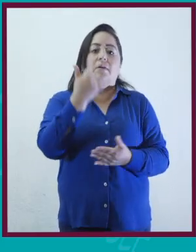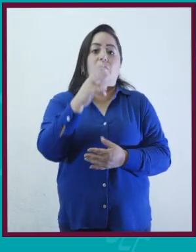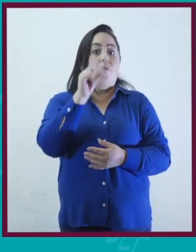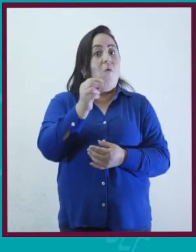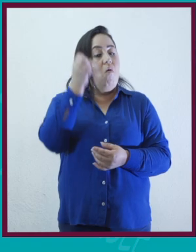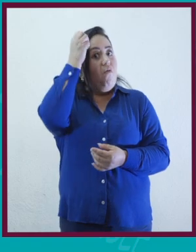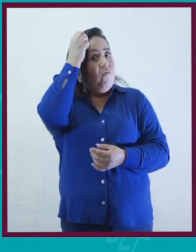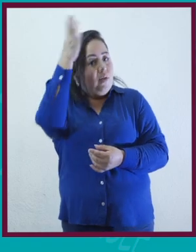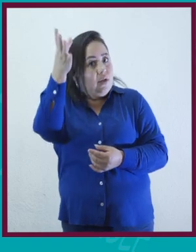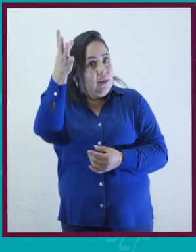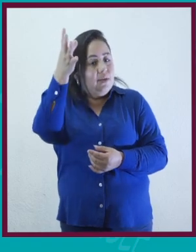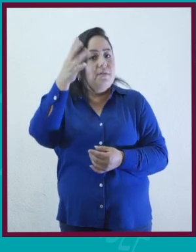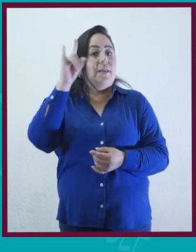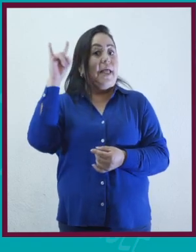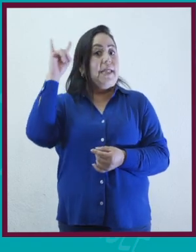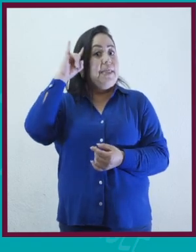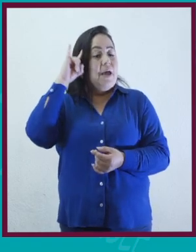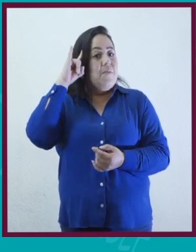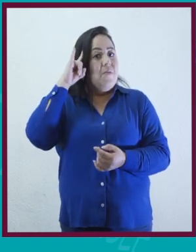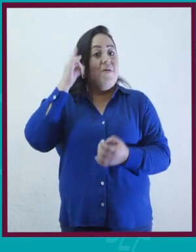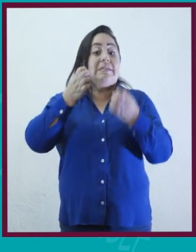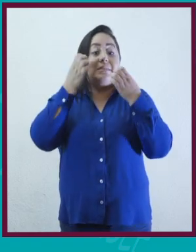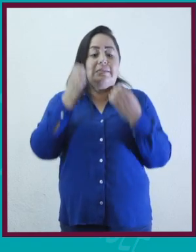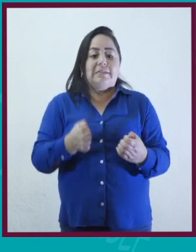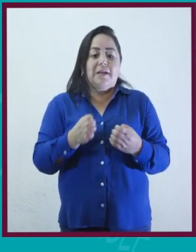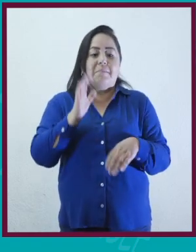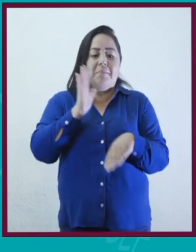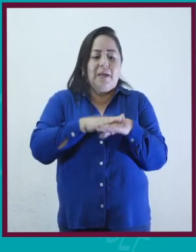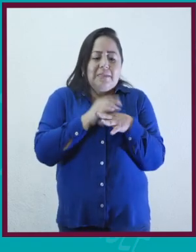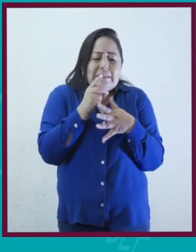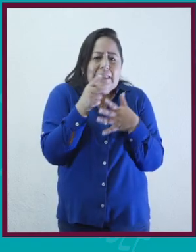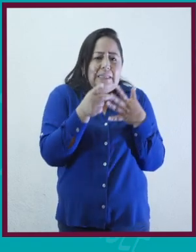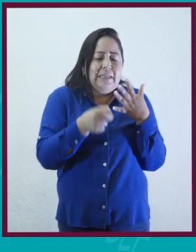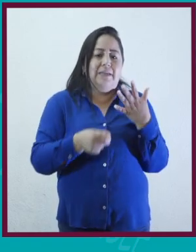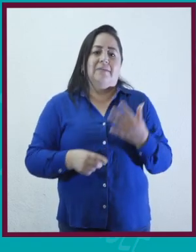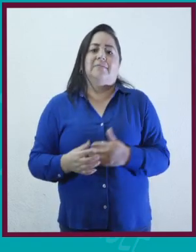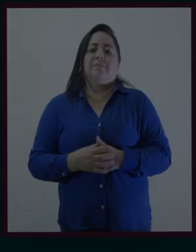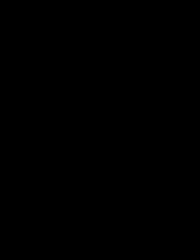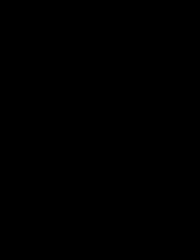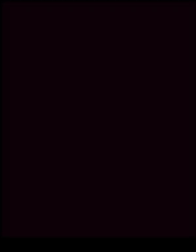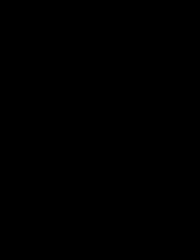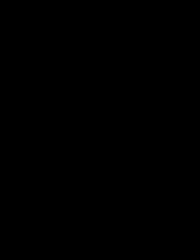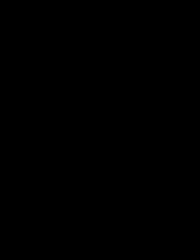lo olvides, el diablo está en los detalles.